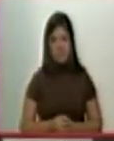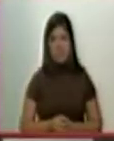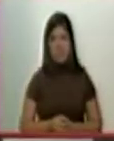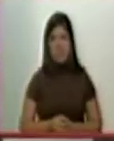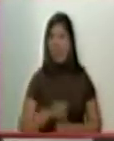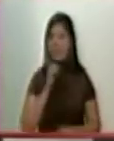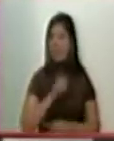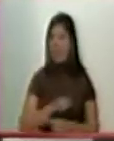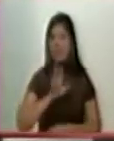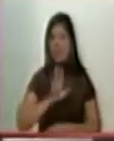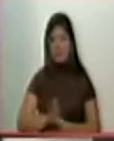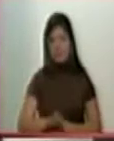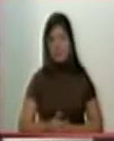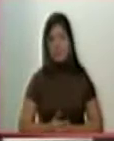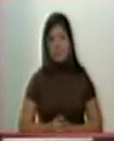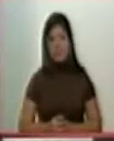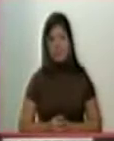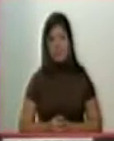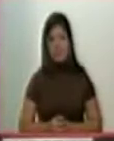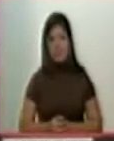Como debe ser.